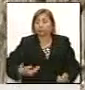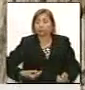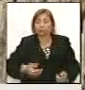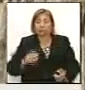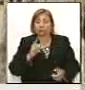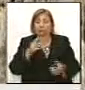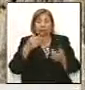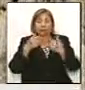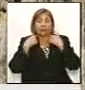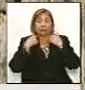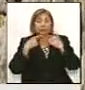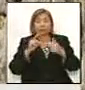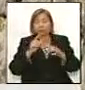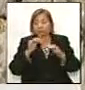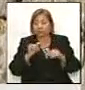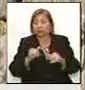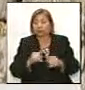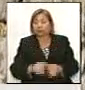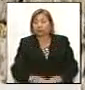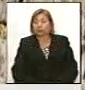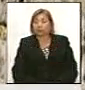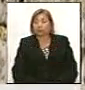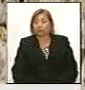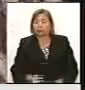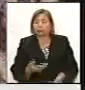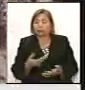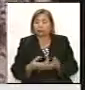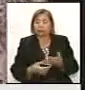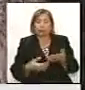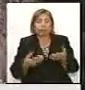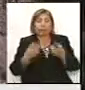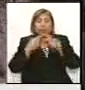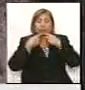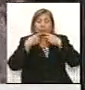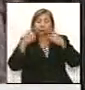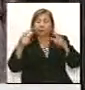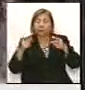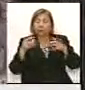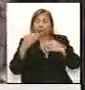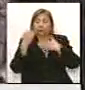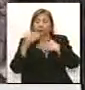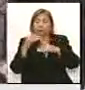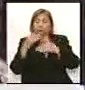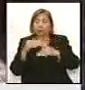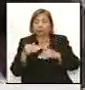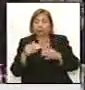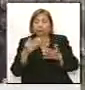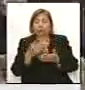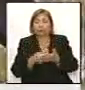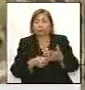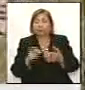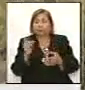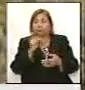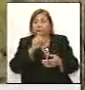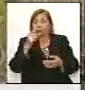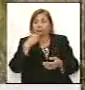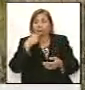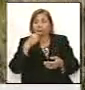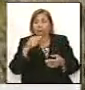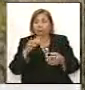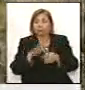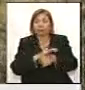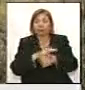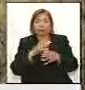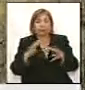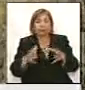su condición de patrimonio, y entonces la declaratoria, la delimitación y el saneamiento no debiera estar tan